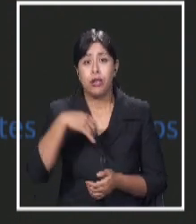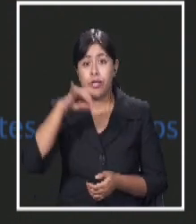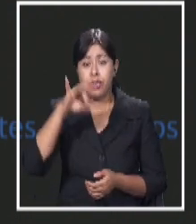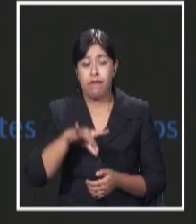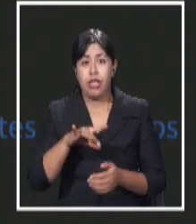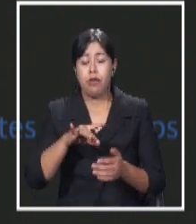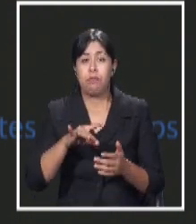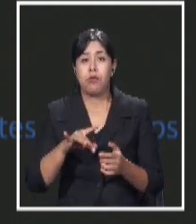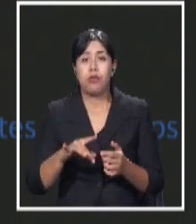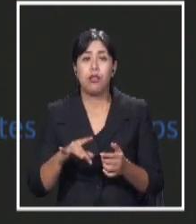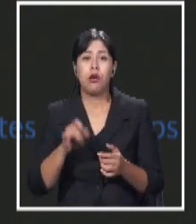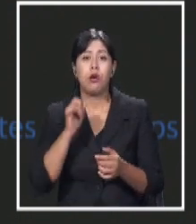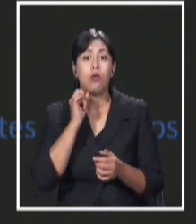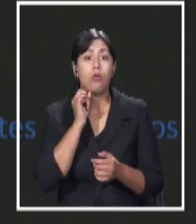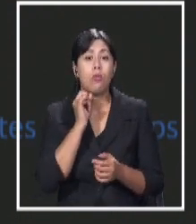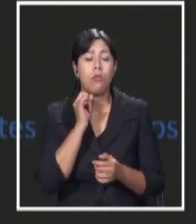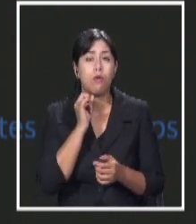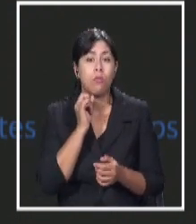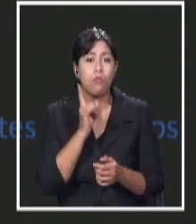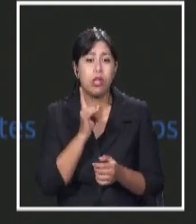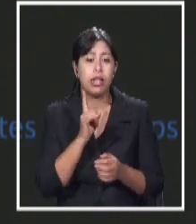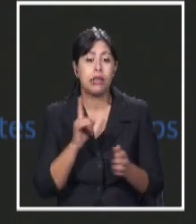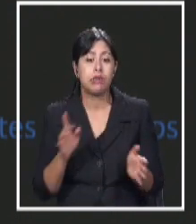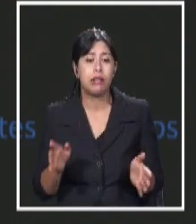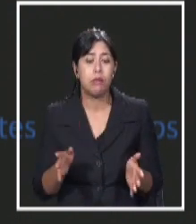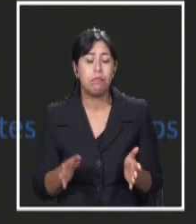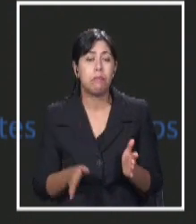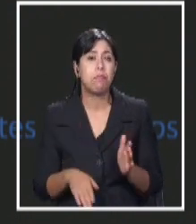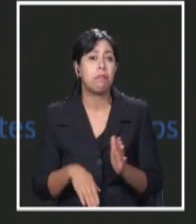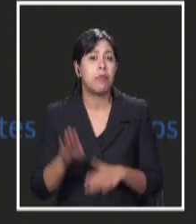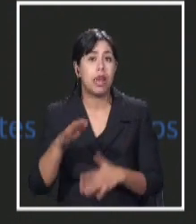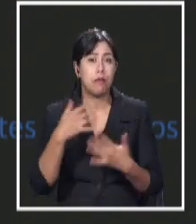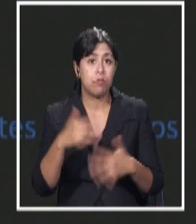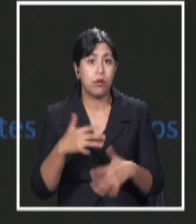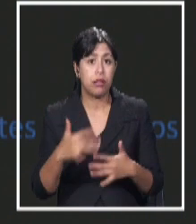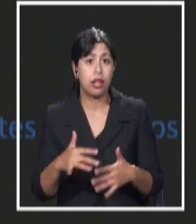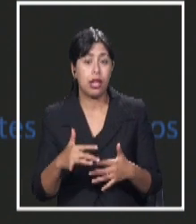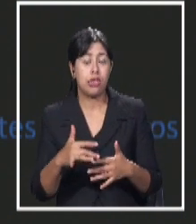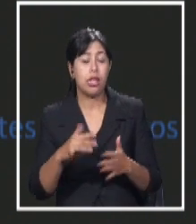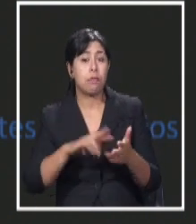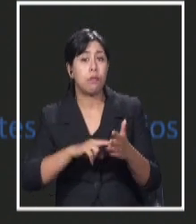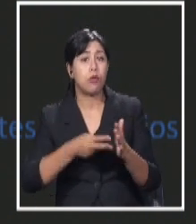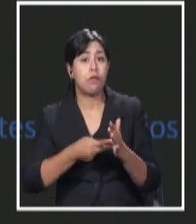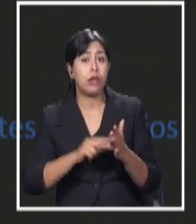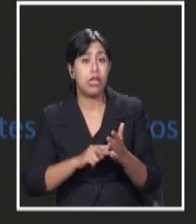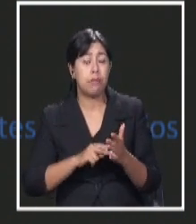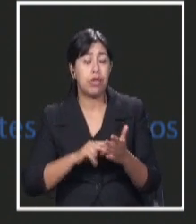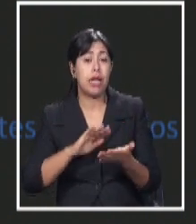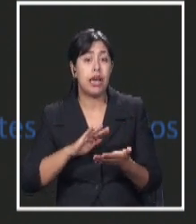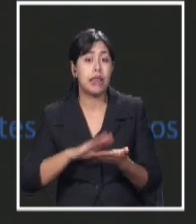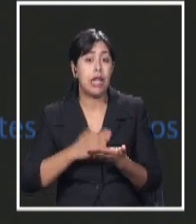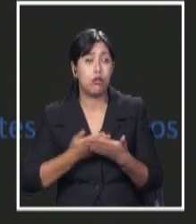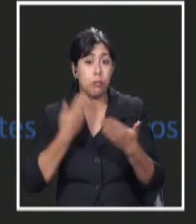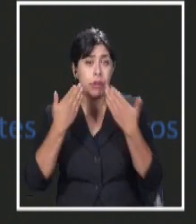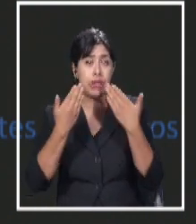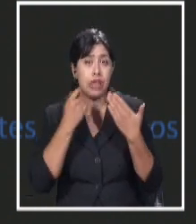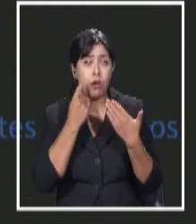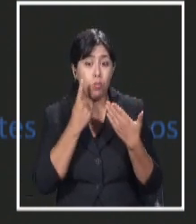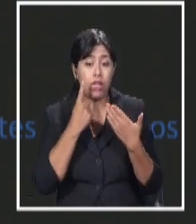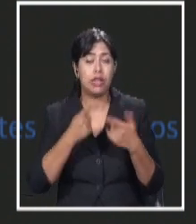los principales movilizadores de problemas de salud mental son determinantes sociales y